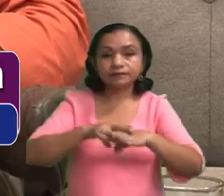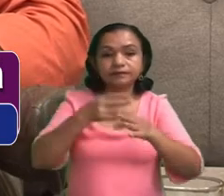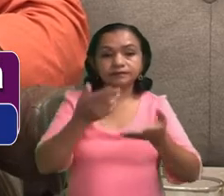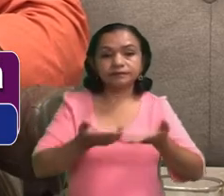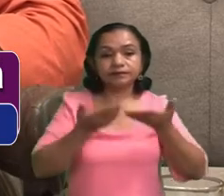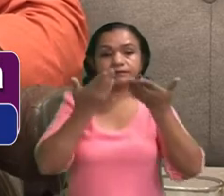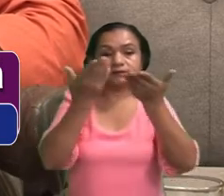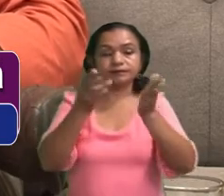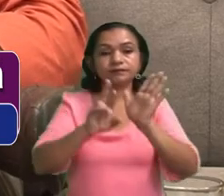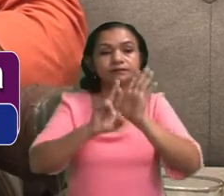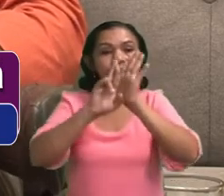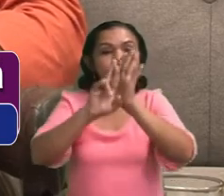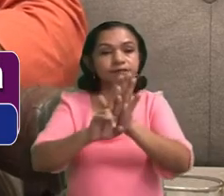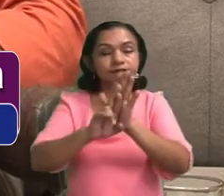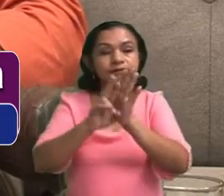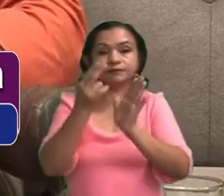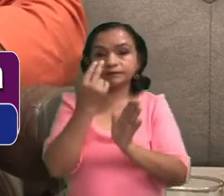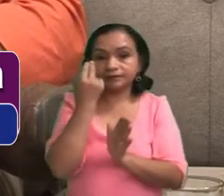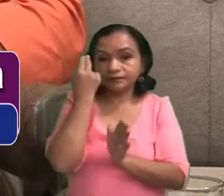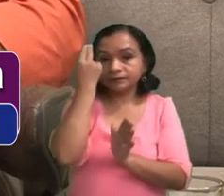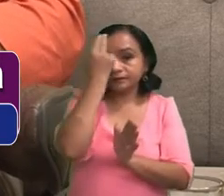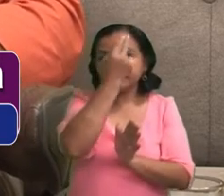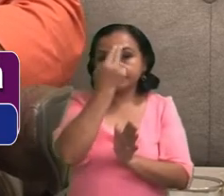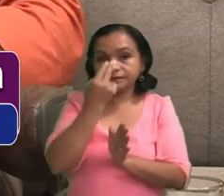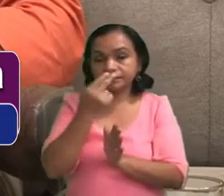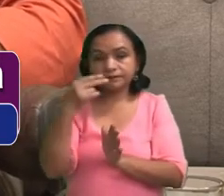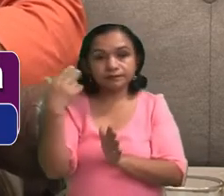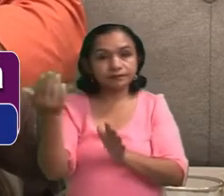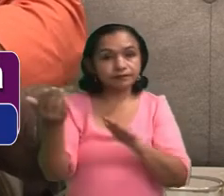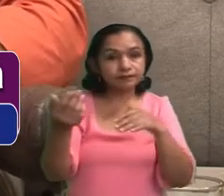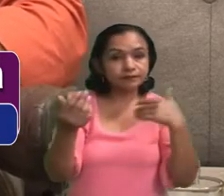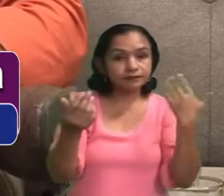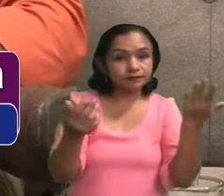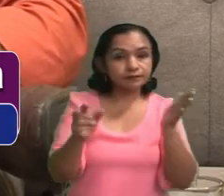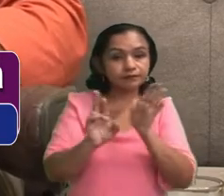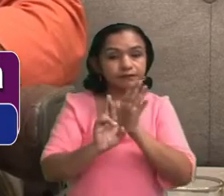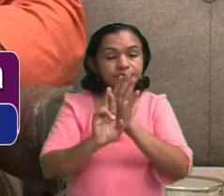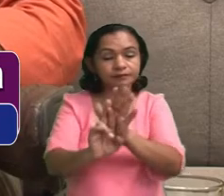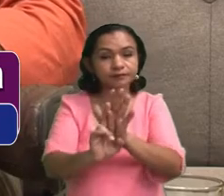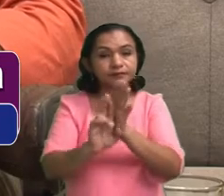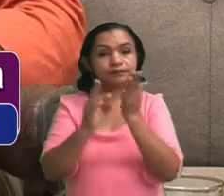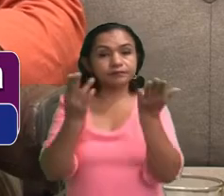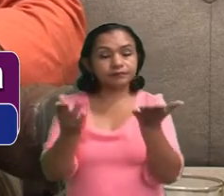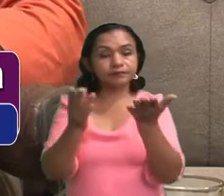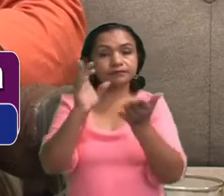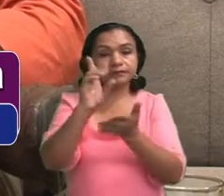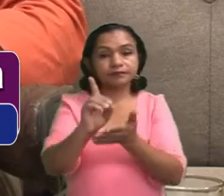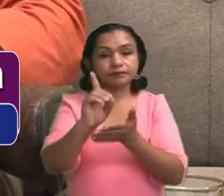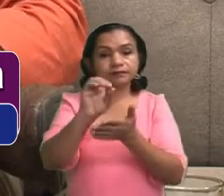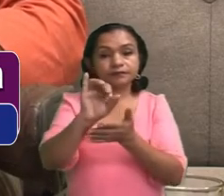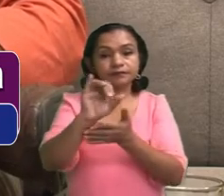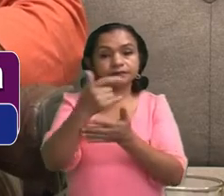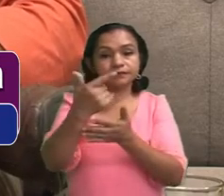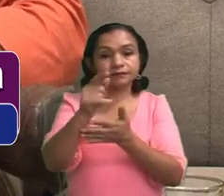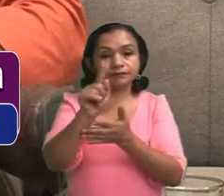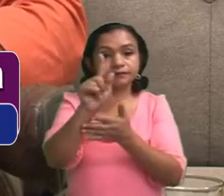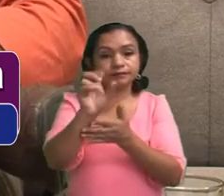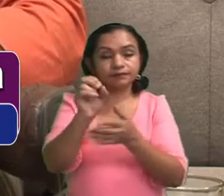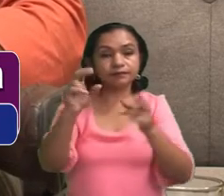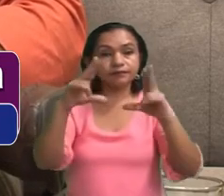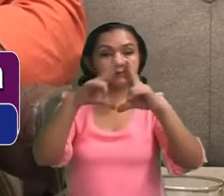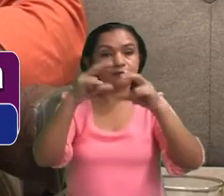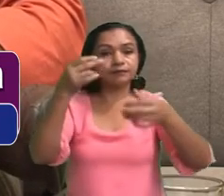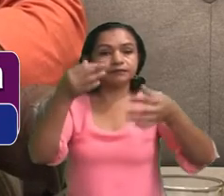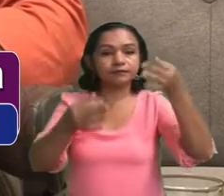los resultados de esa consulta. ¿Cuál es el resultado de la consulta? Okay. El digesto jurídico